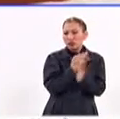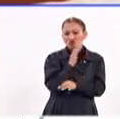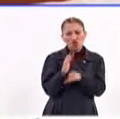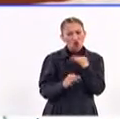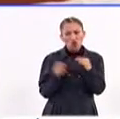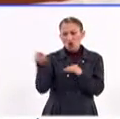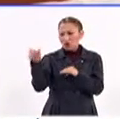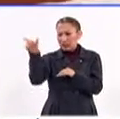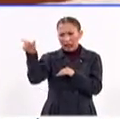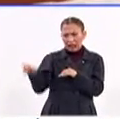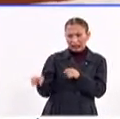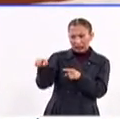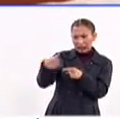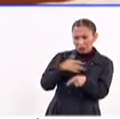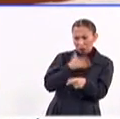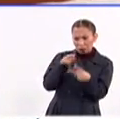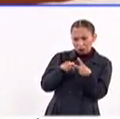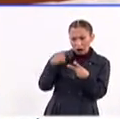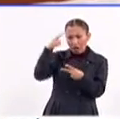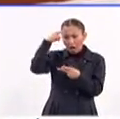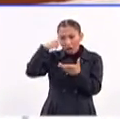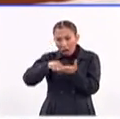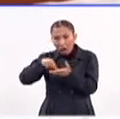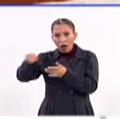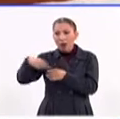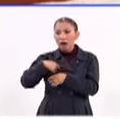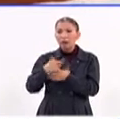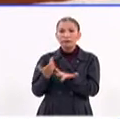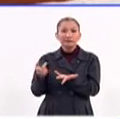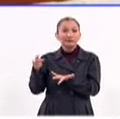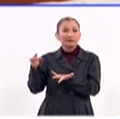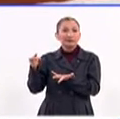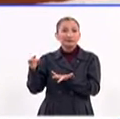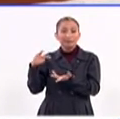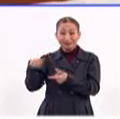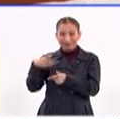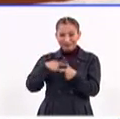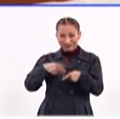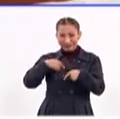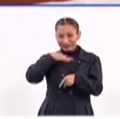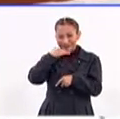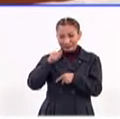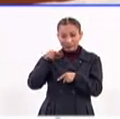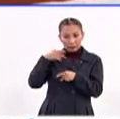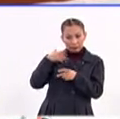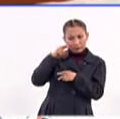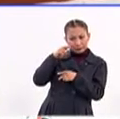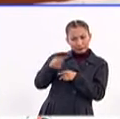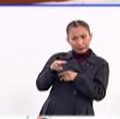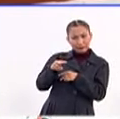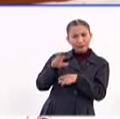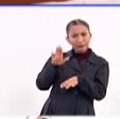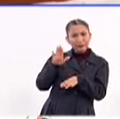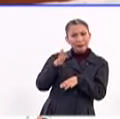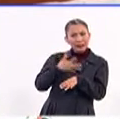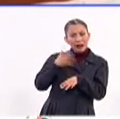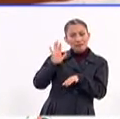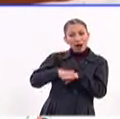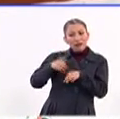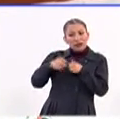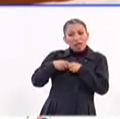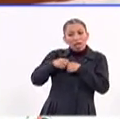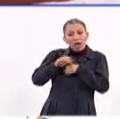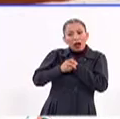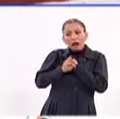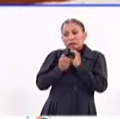todos, tanto en actitudes, en emociones y creencias, los alemanes tienen una ansiedad